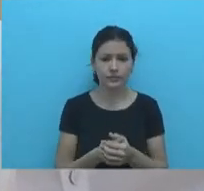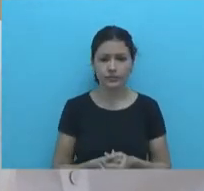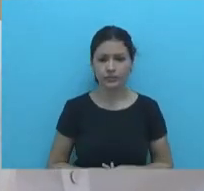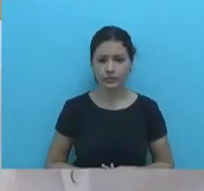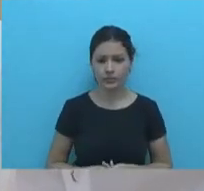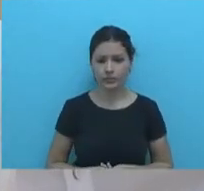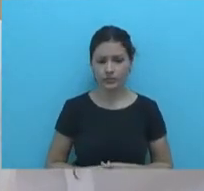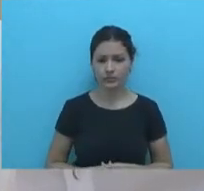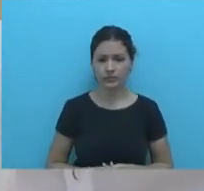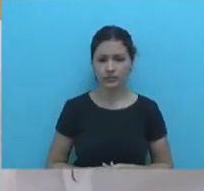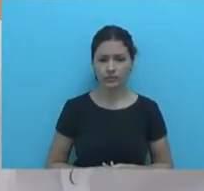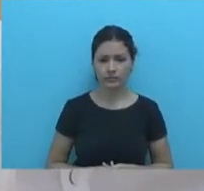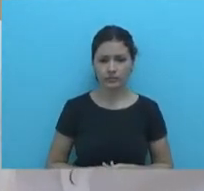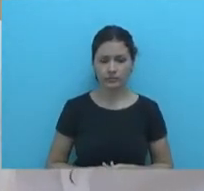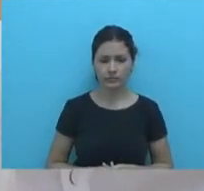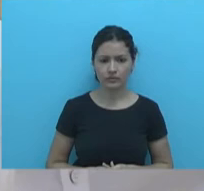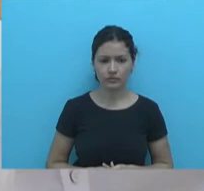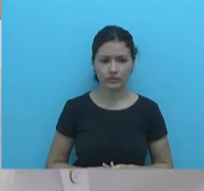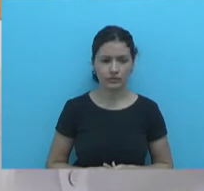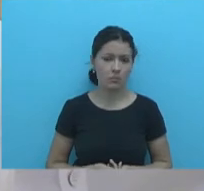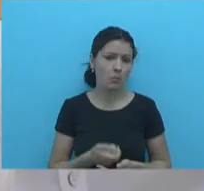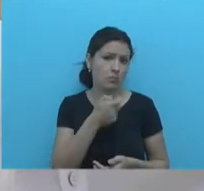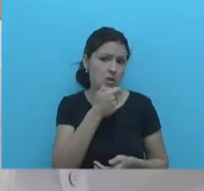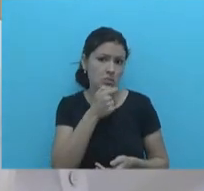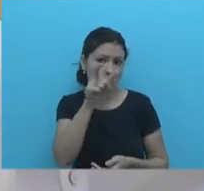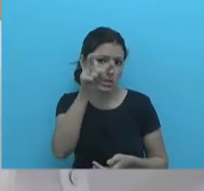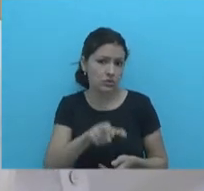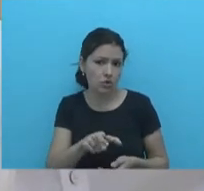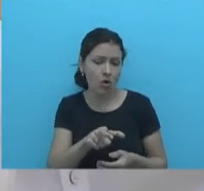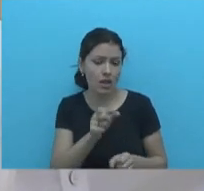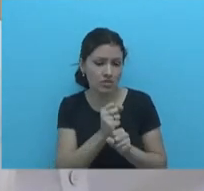Estado el animal y lo esté cuidando bien.